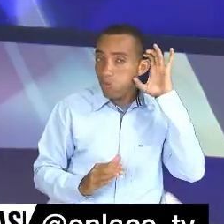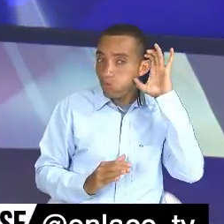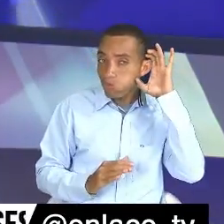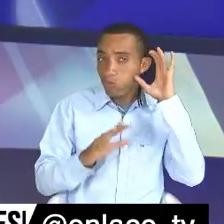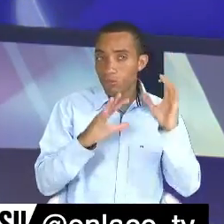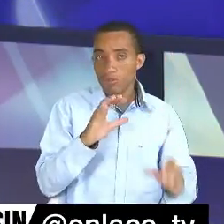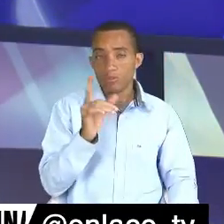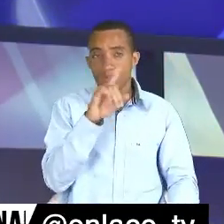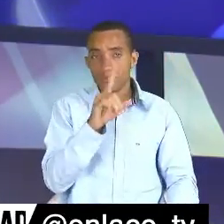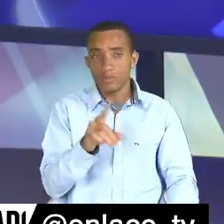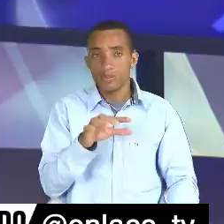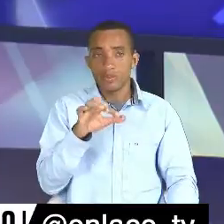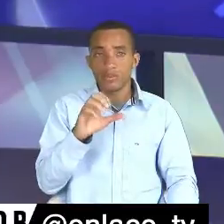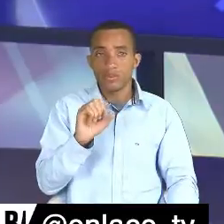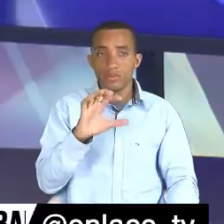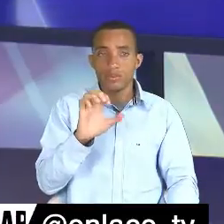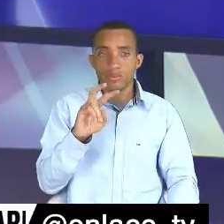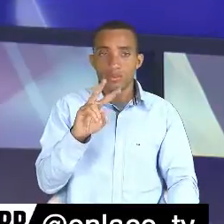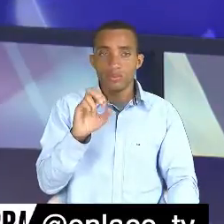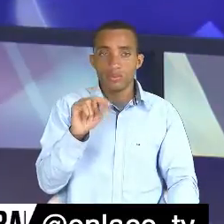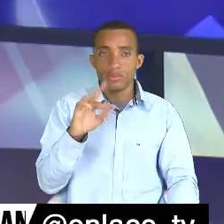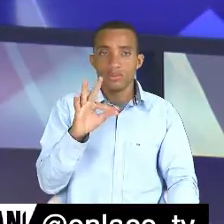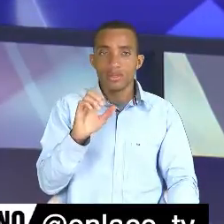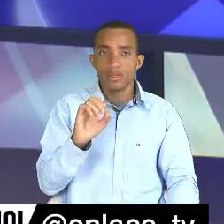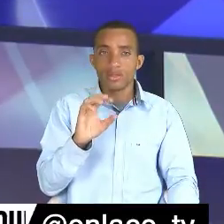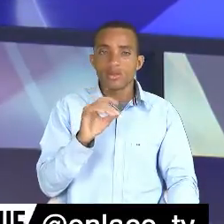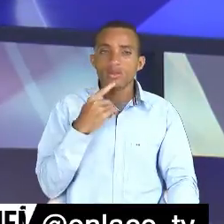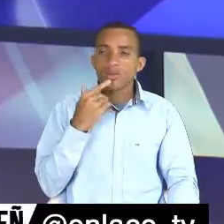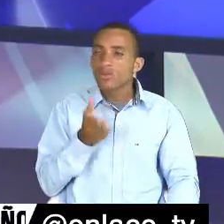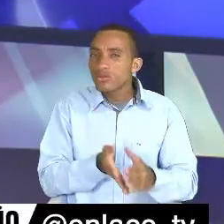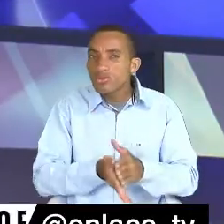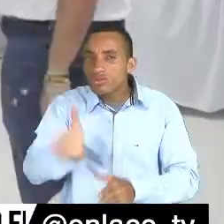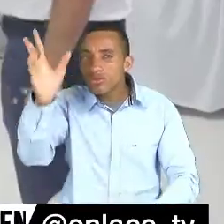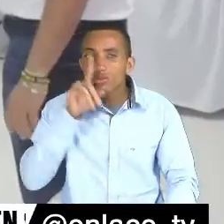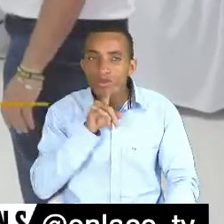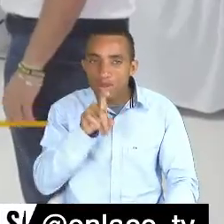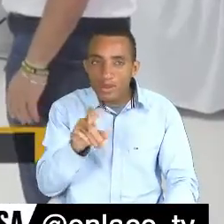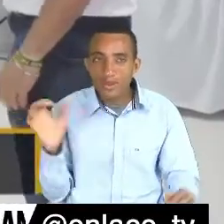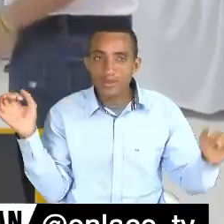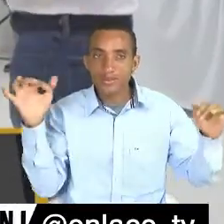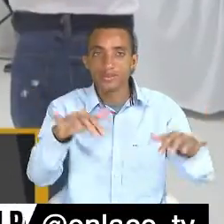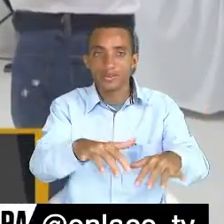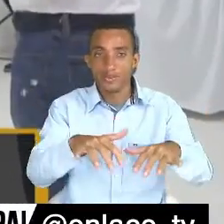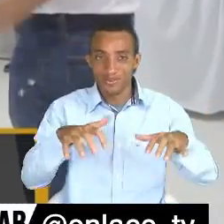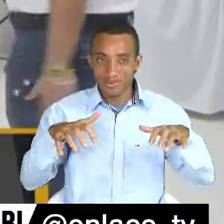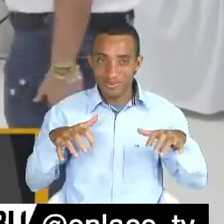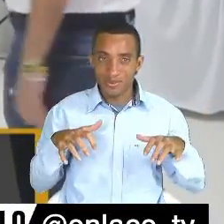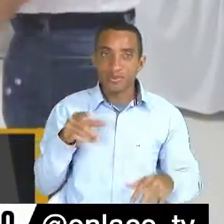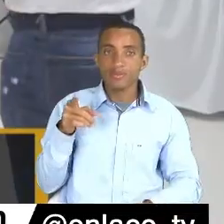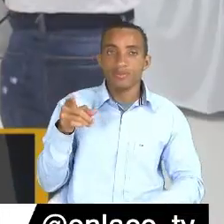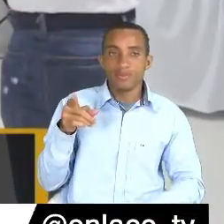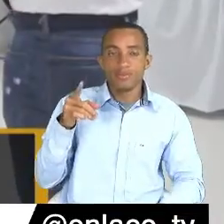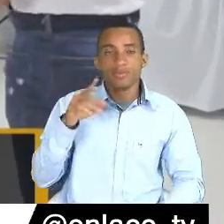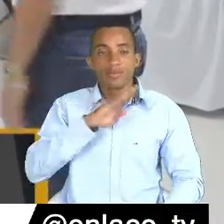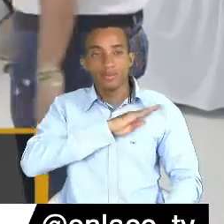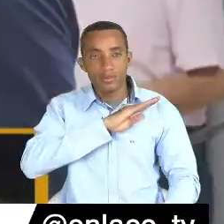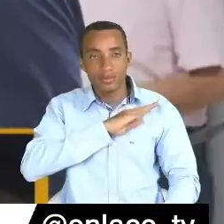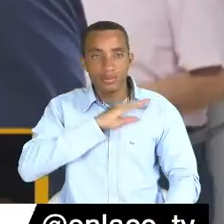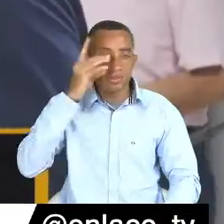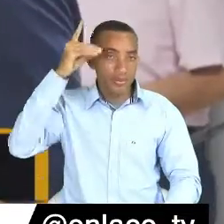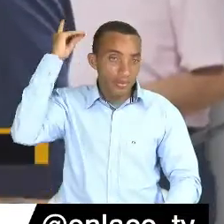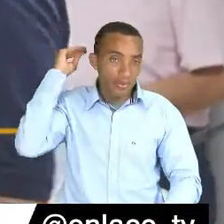comité para hacerle seguimiento y monitoreo a la Ciénaga San Silvestre. El alcalde Darío Echeverri fue el encargado de instalar